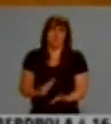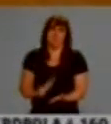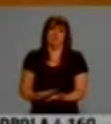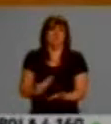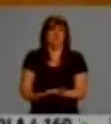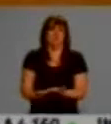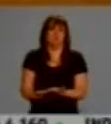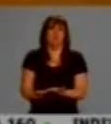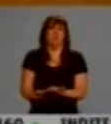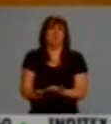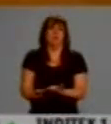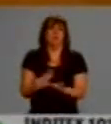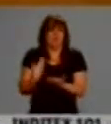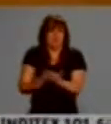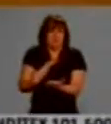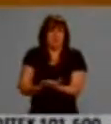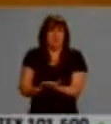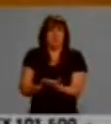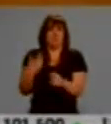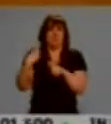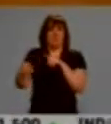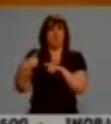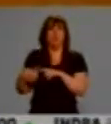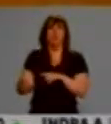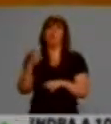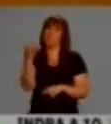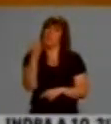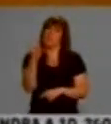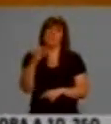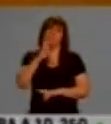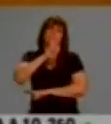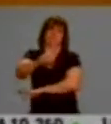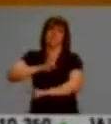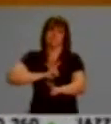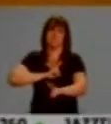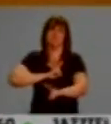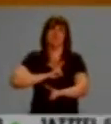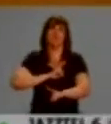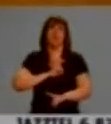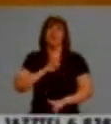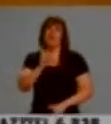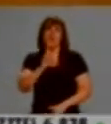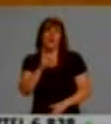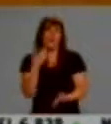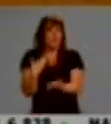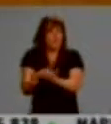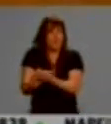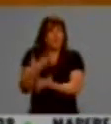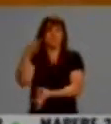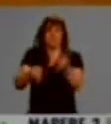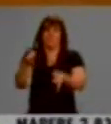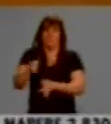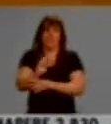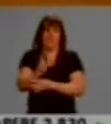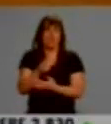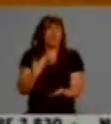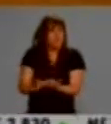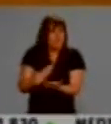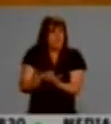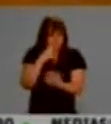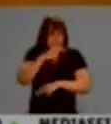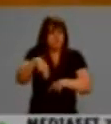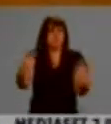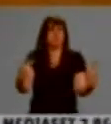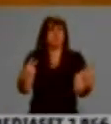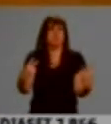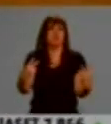probados. Y ante los hechos probados, usted tiene que dar respuestas. No probados judicialmente, probados